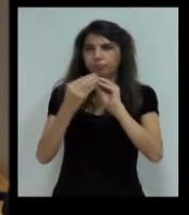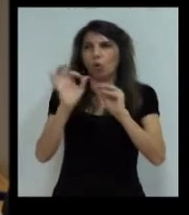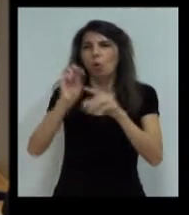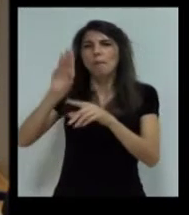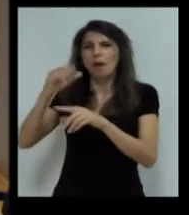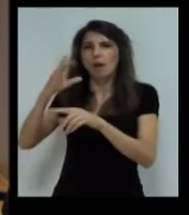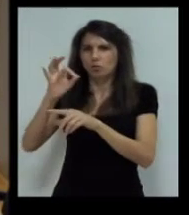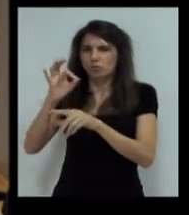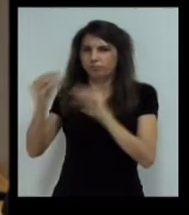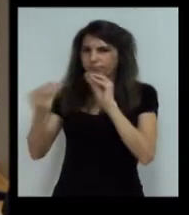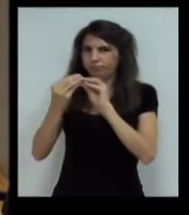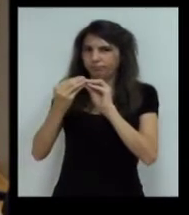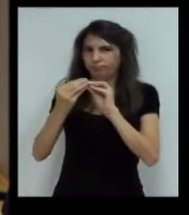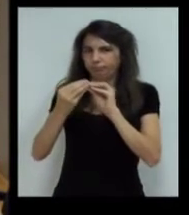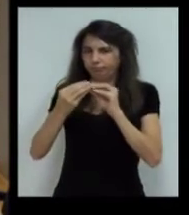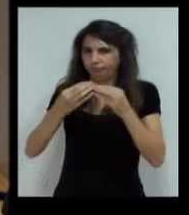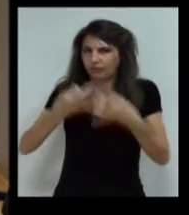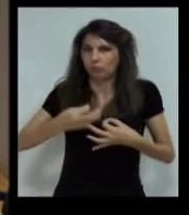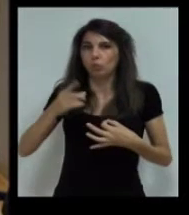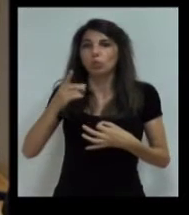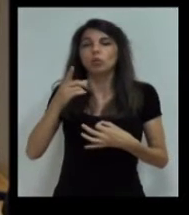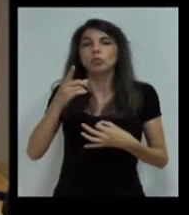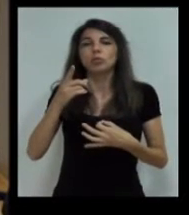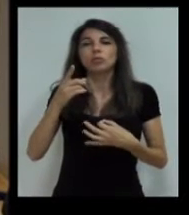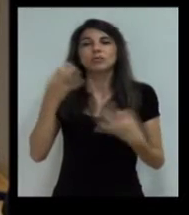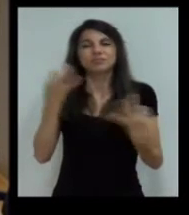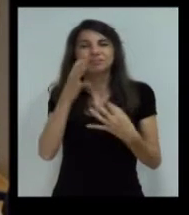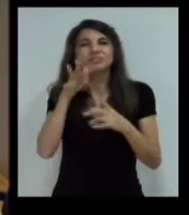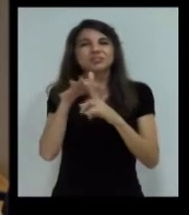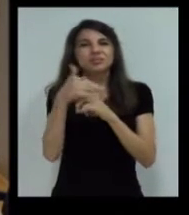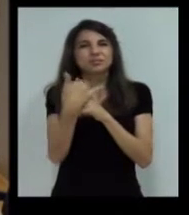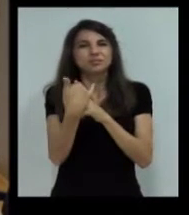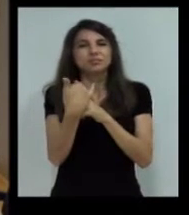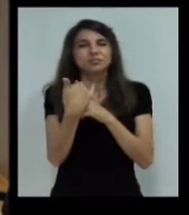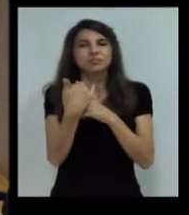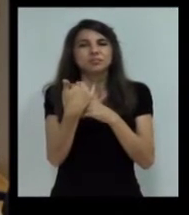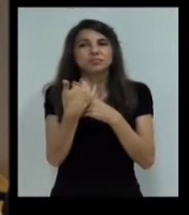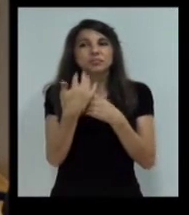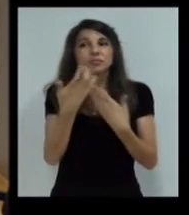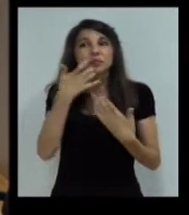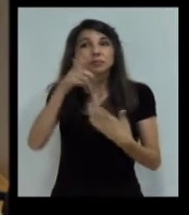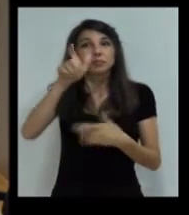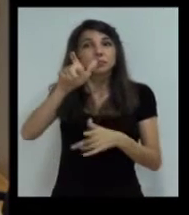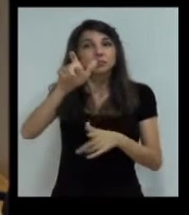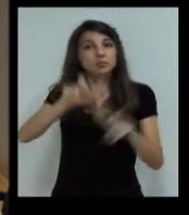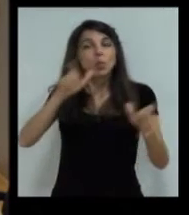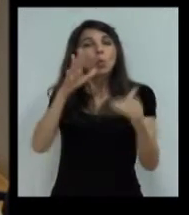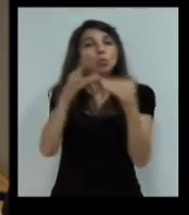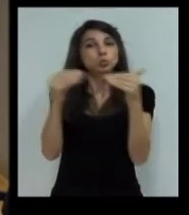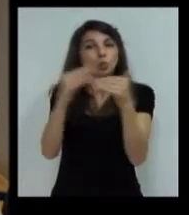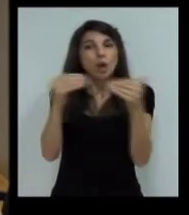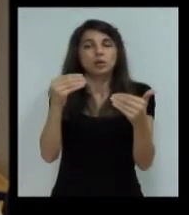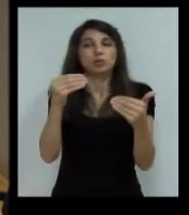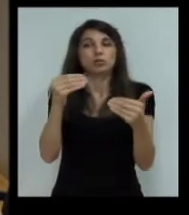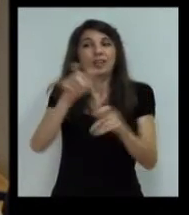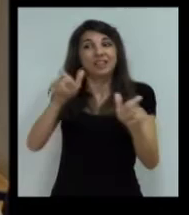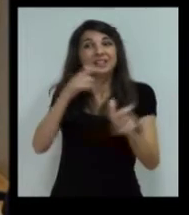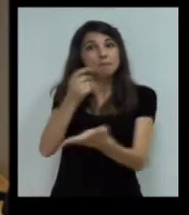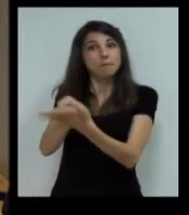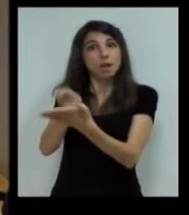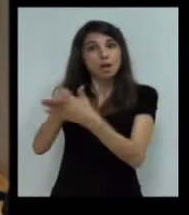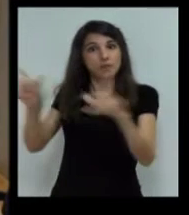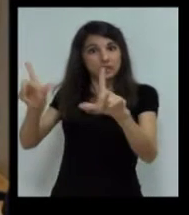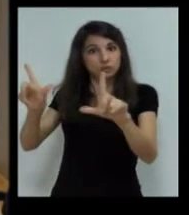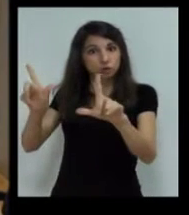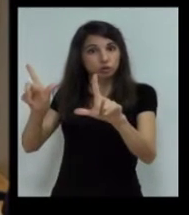Paco Armero. Se da la circunstancia de que los telespectadores, los usuarios, los abonados a la